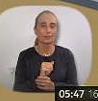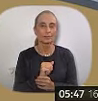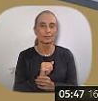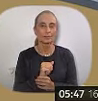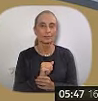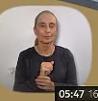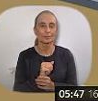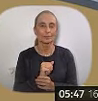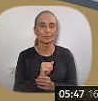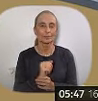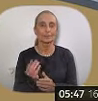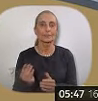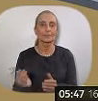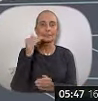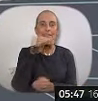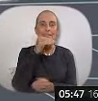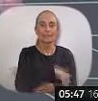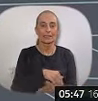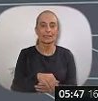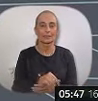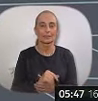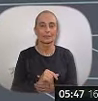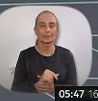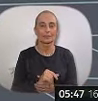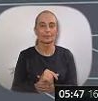Bien, Pastelito. ¡Salta!